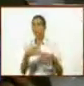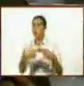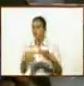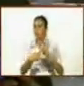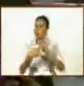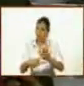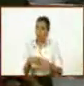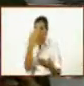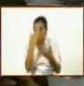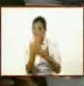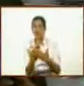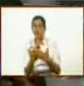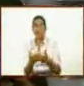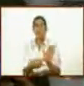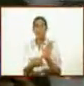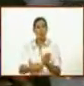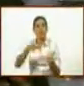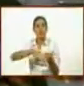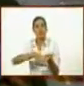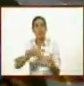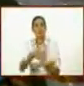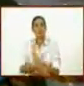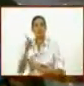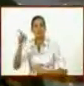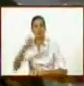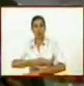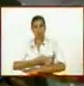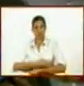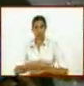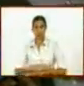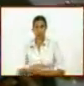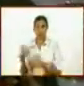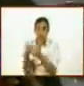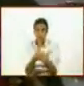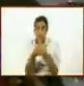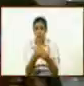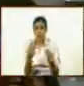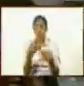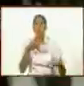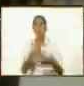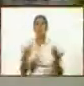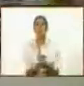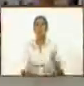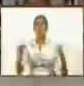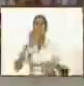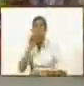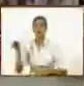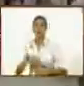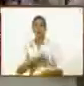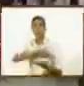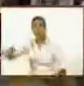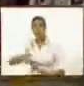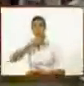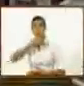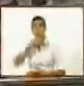van a seguir al frente para mostrar la realidad de lo que está ocurriendo en Honduras, la persecución contra la libertad de expresión. La expulsión